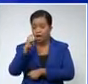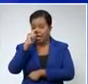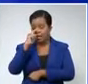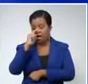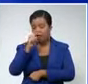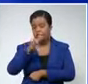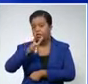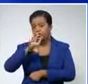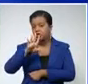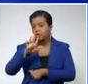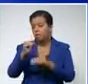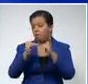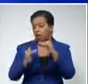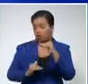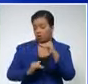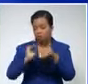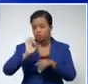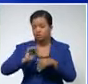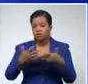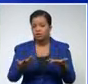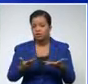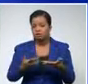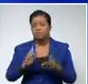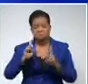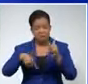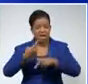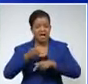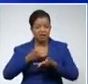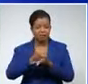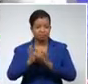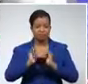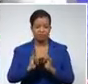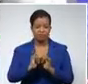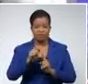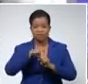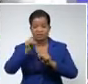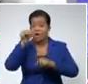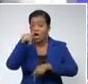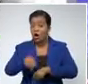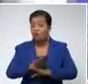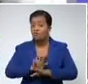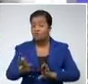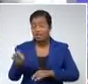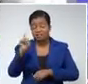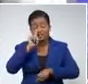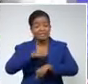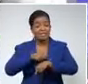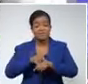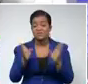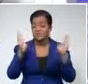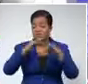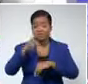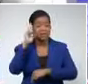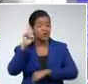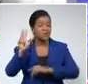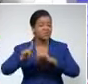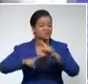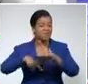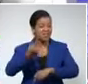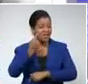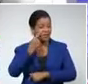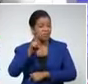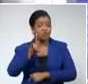dicen las estadísticas. Ahí se lo dejo, a ver si mañana podemos reflexionar sobre el tema, porque por hoy se nos ha acabado el tiempo. Recuerde, regrese mañana